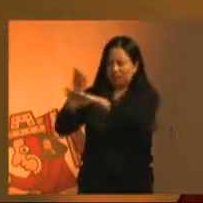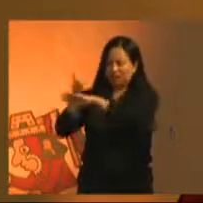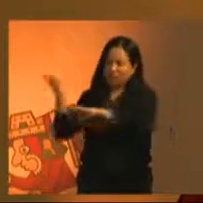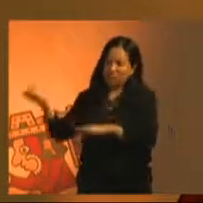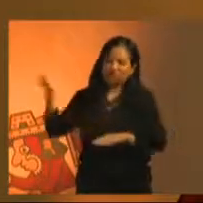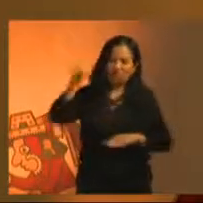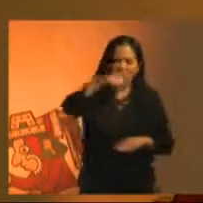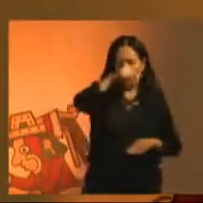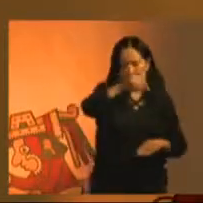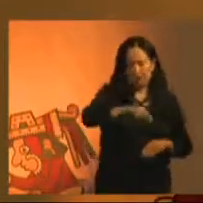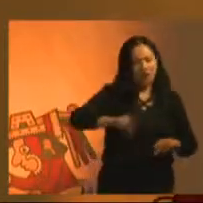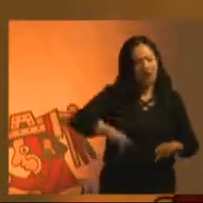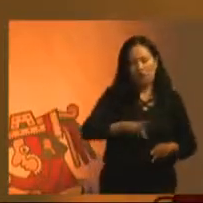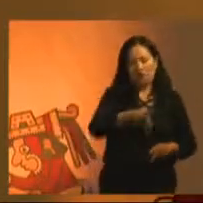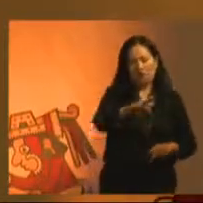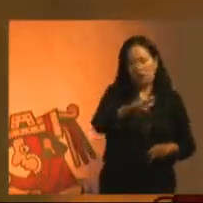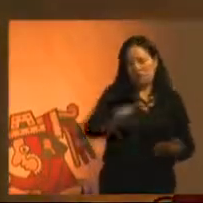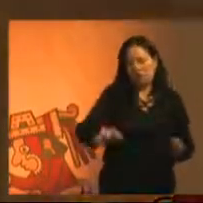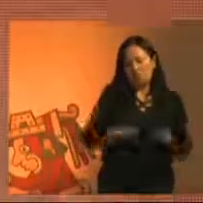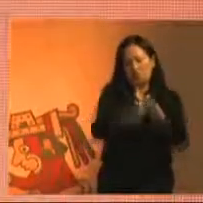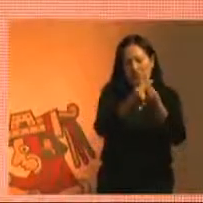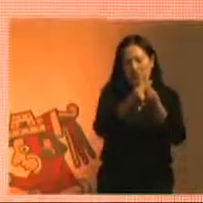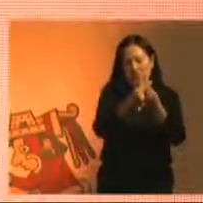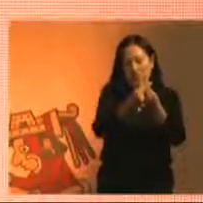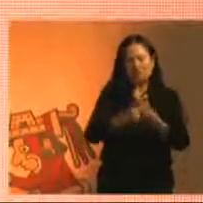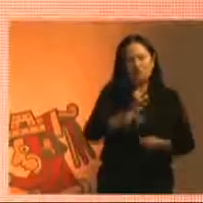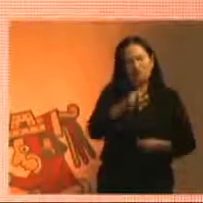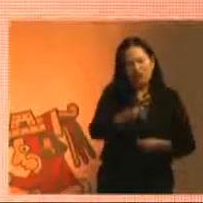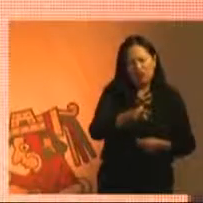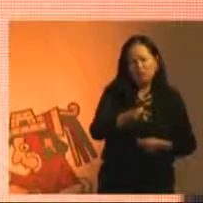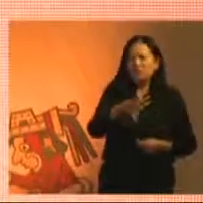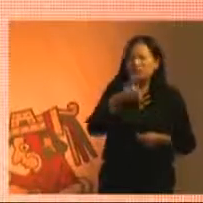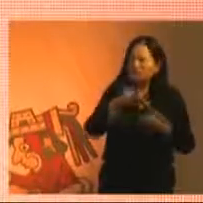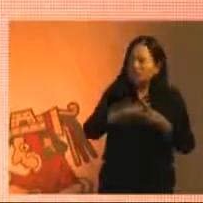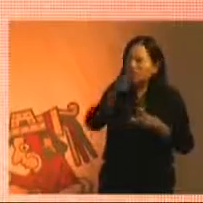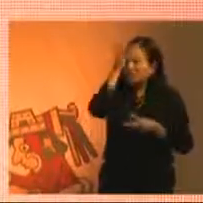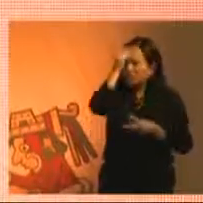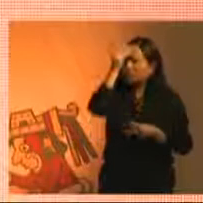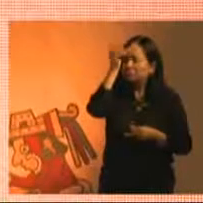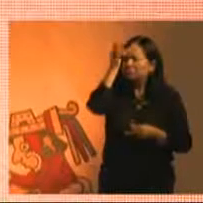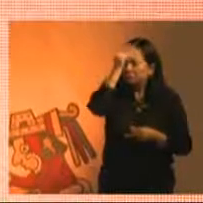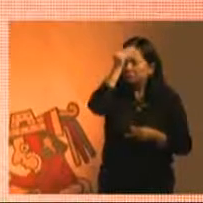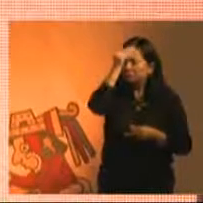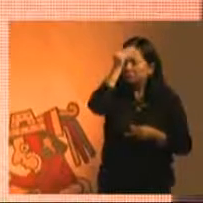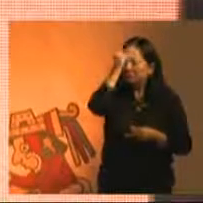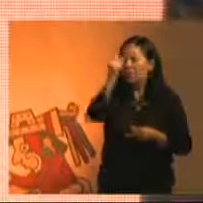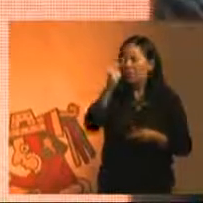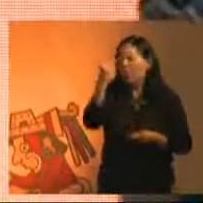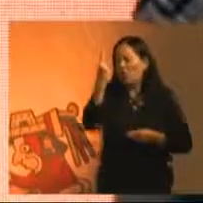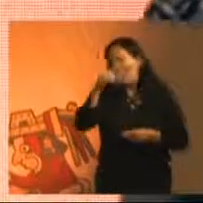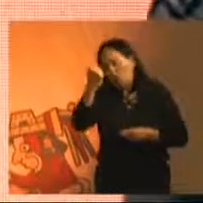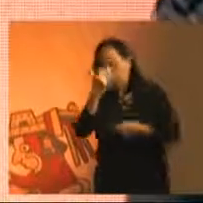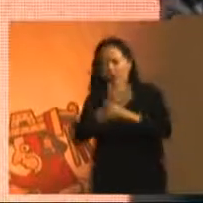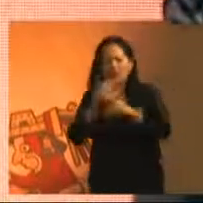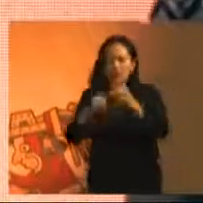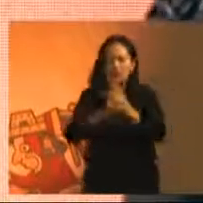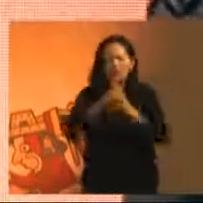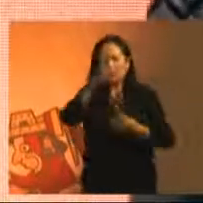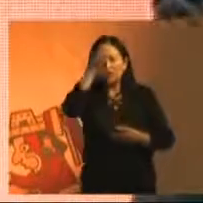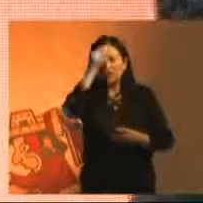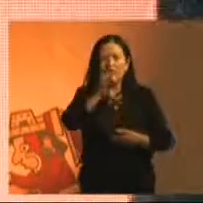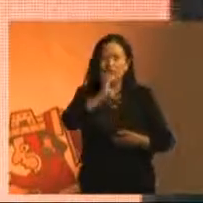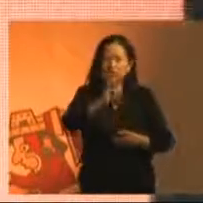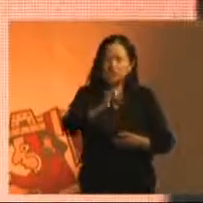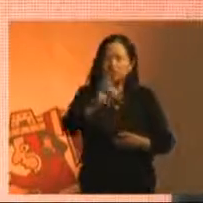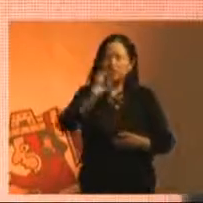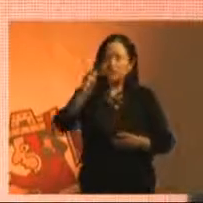y empieza a aprender a aplicar las lecciones que había aprendido otra lección que se me olvidó que aprendió con los